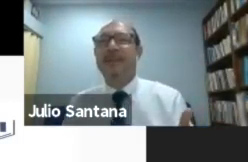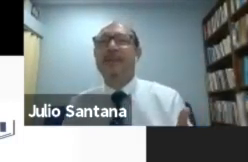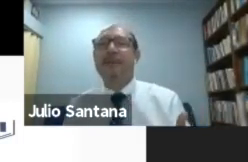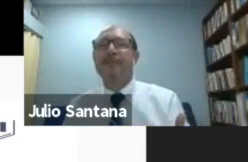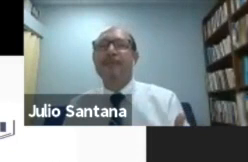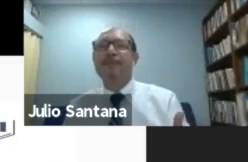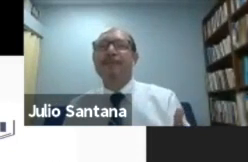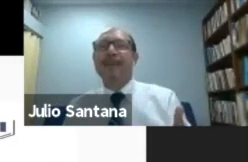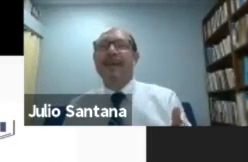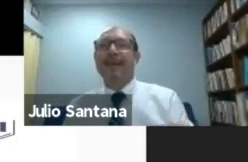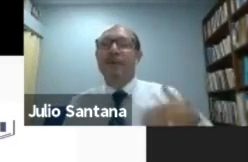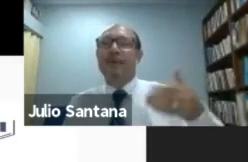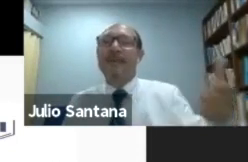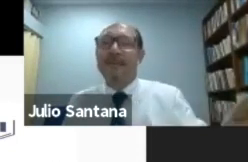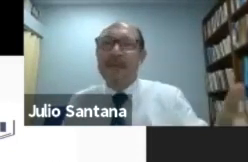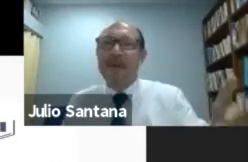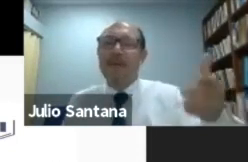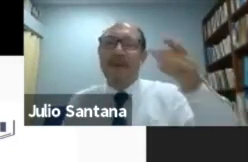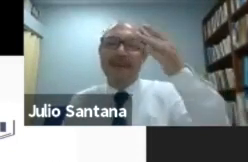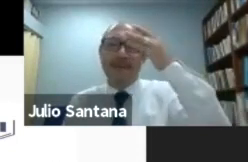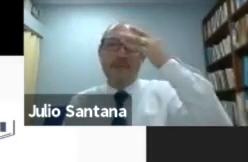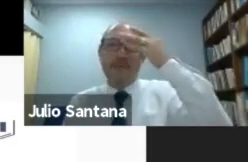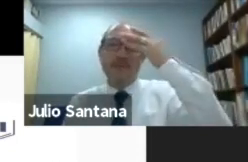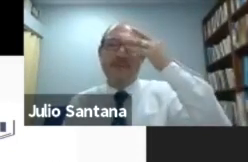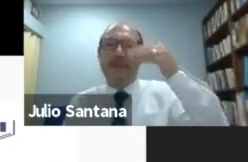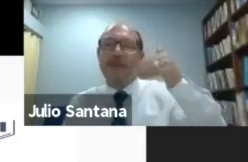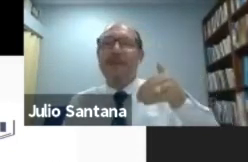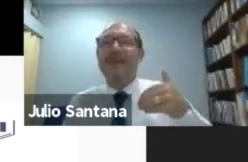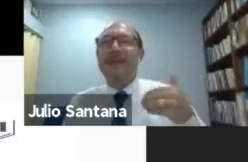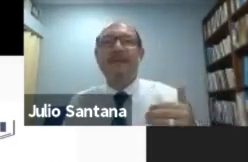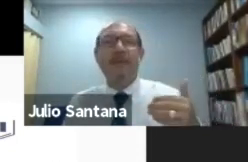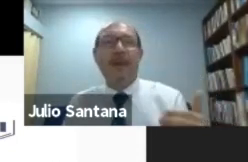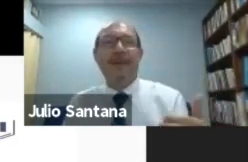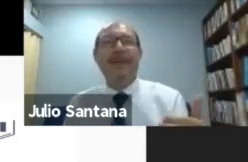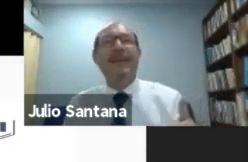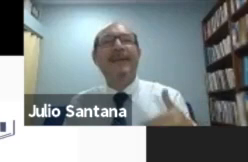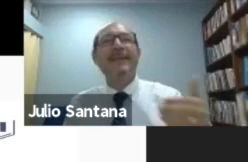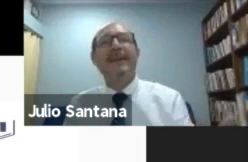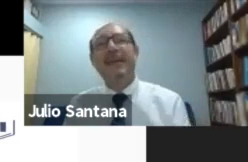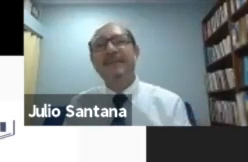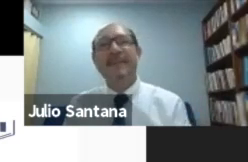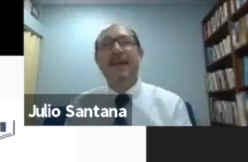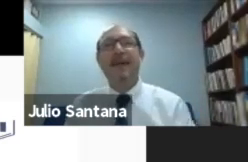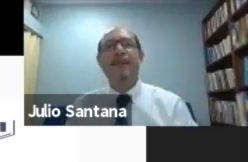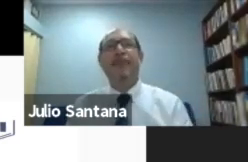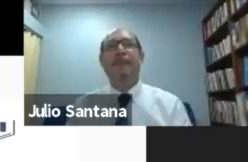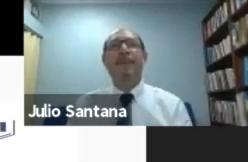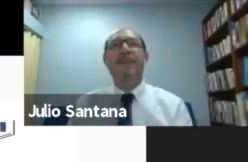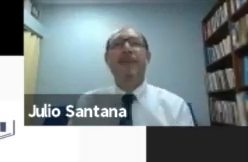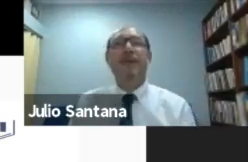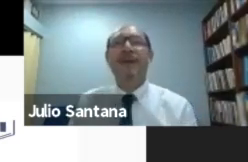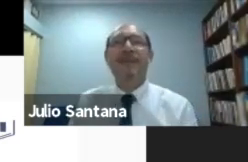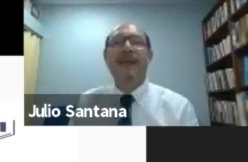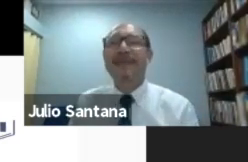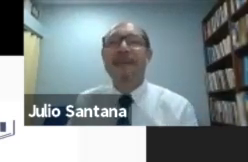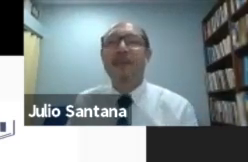determinados tratamientos. En Australia también, como parte de estos esfuerzos, desarrollaron clínicas virtuales. Estas clínicas están diseñadas para